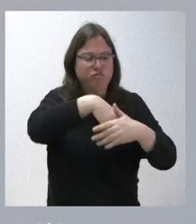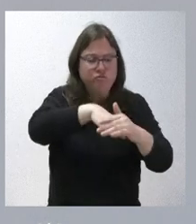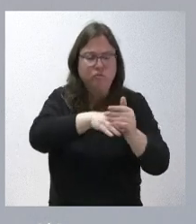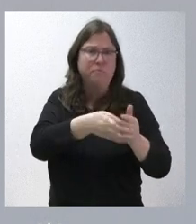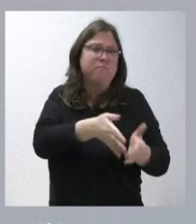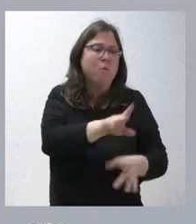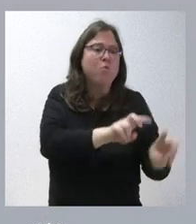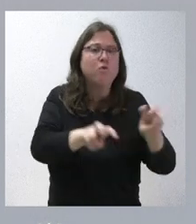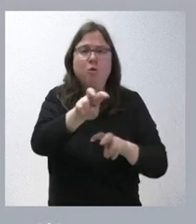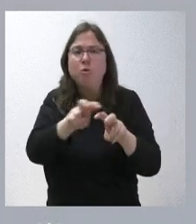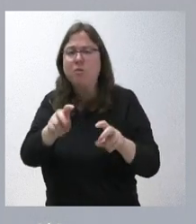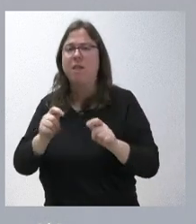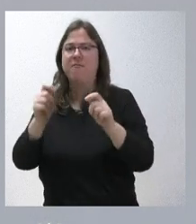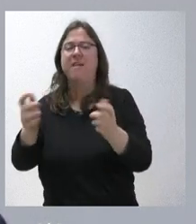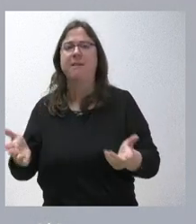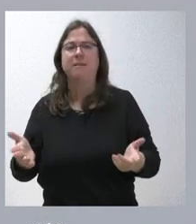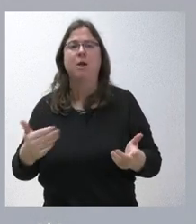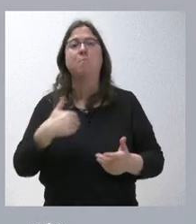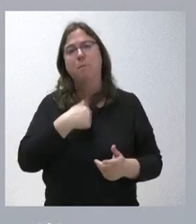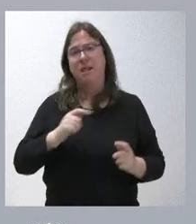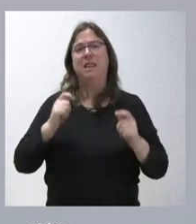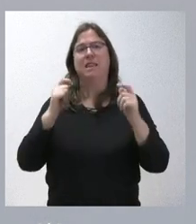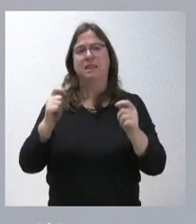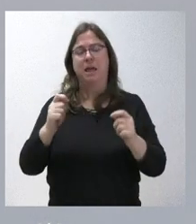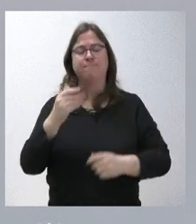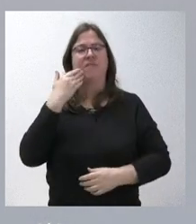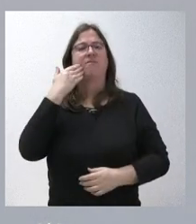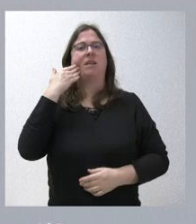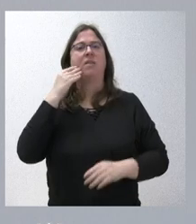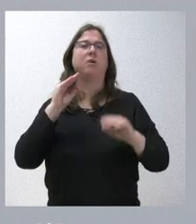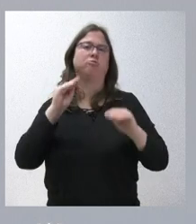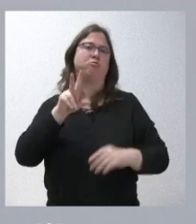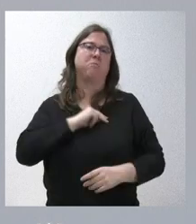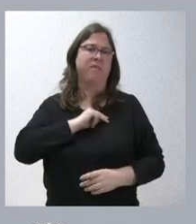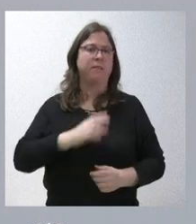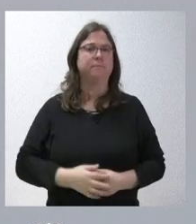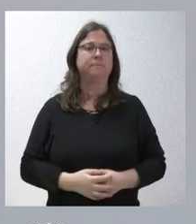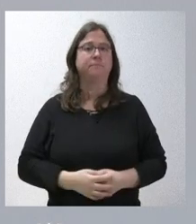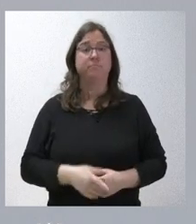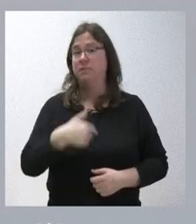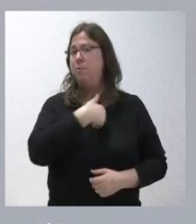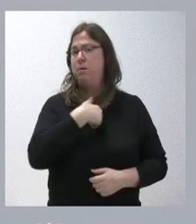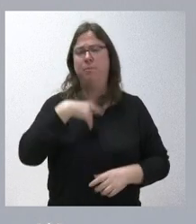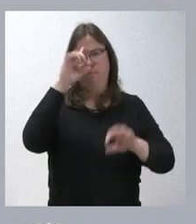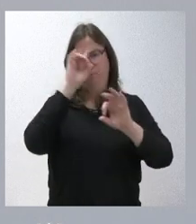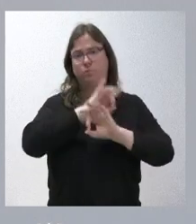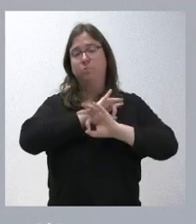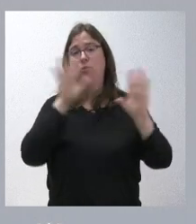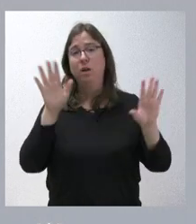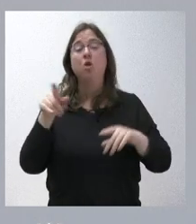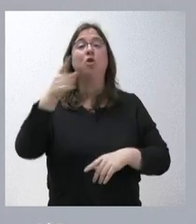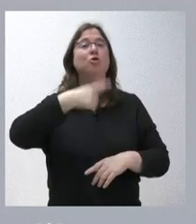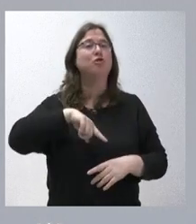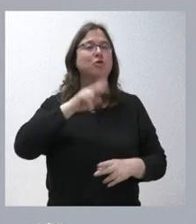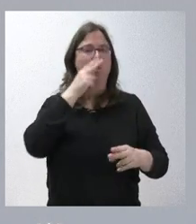tanto se les pueda reconocer el papel y tener la dignidad que merecen como personas y este es el papel muy claro porque nosotros tenemos un